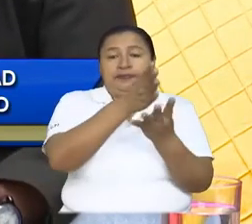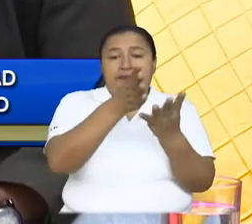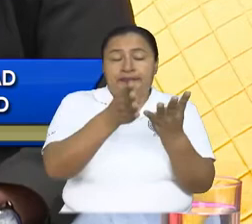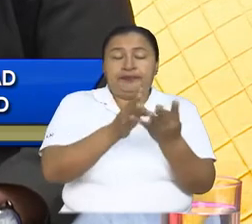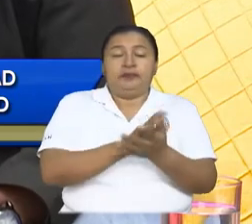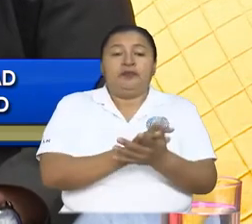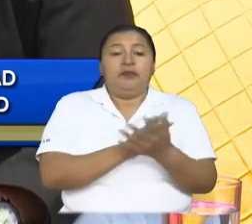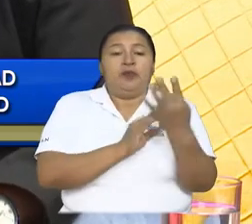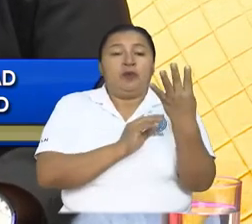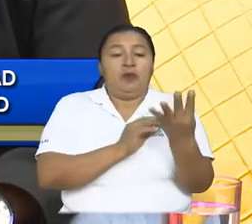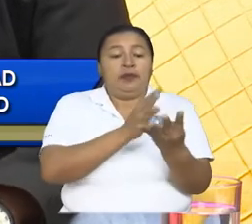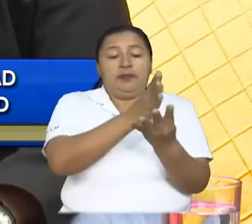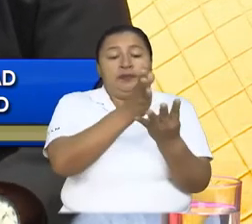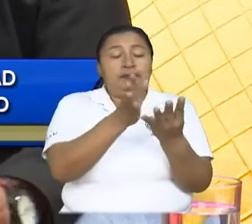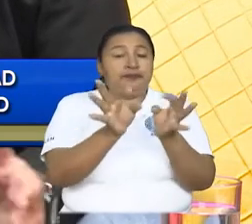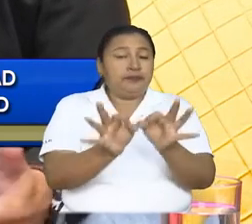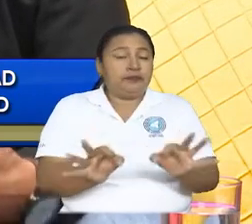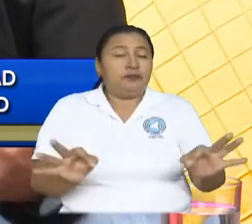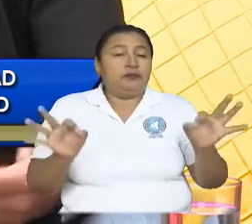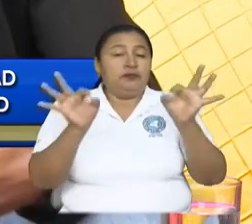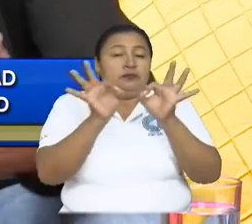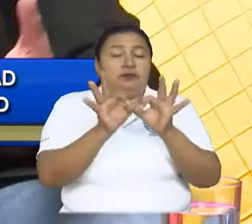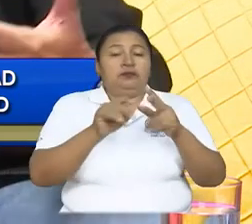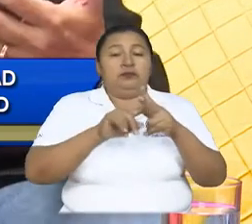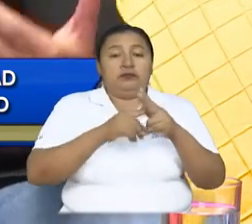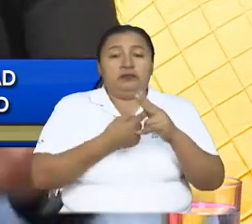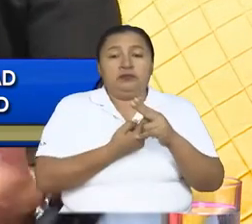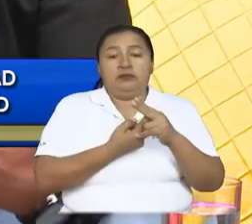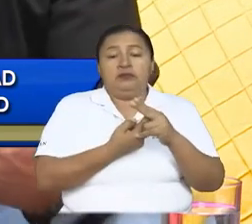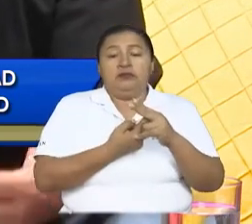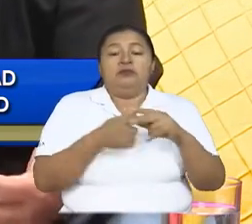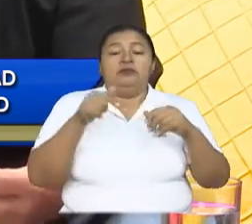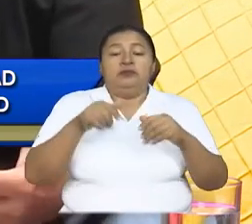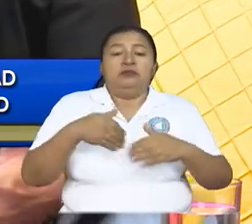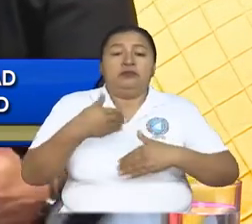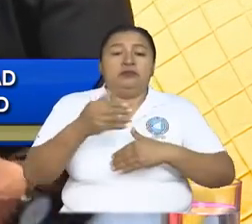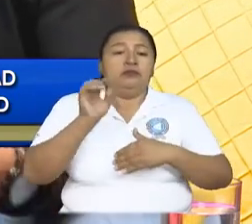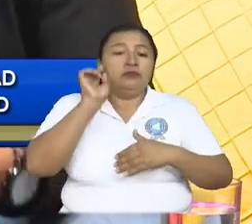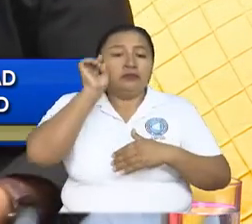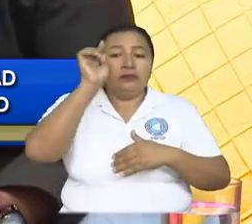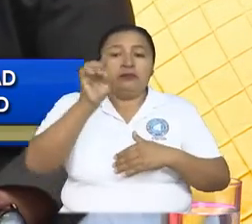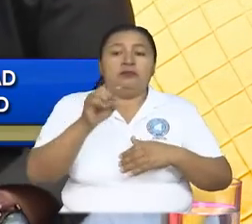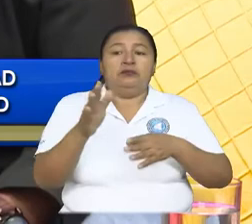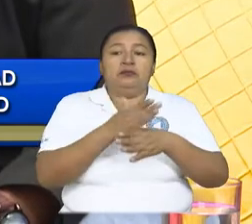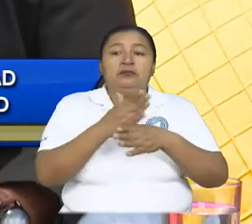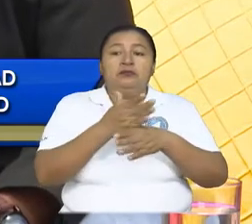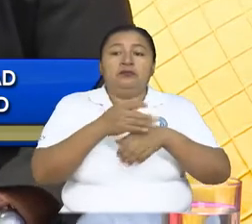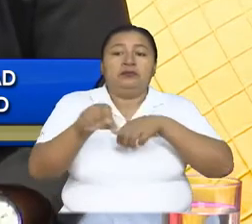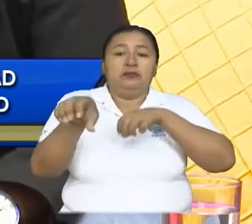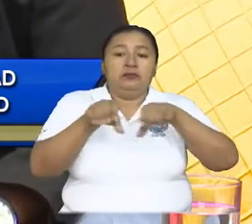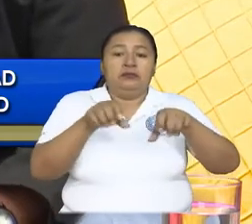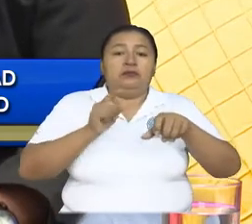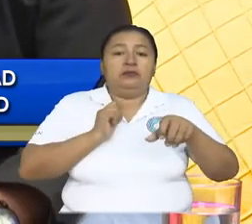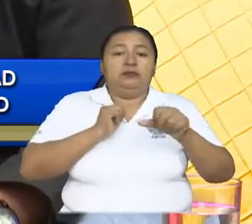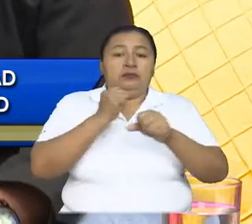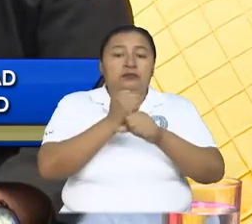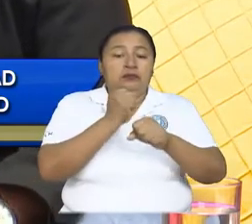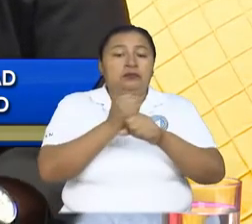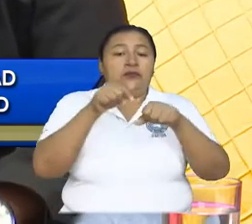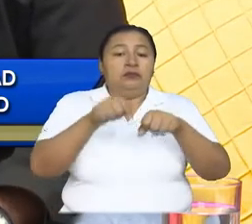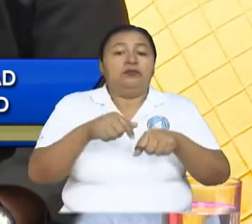son cuatro es importantes para iniciar digamos a desarrollar las acciones que nos